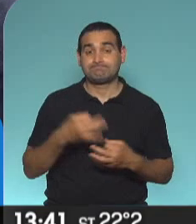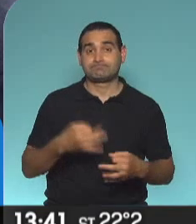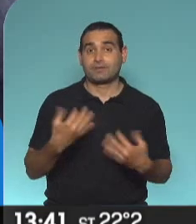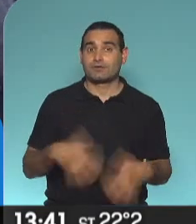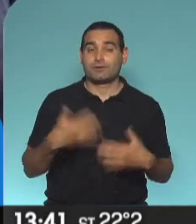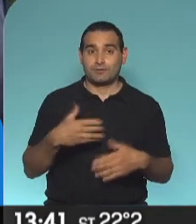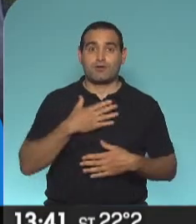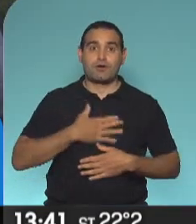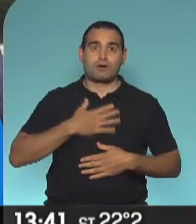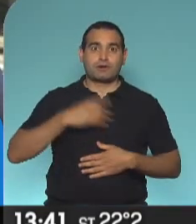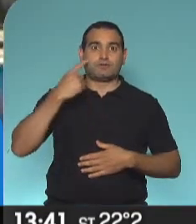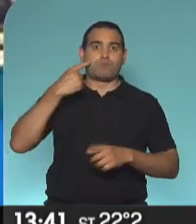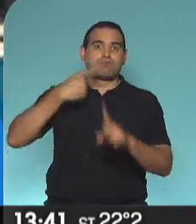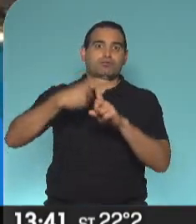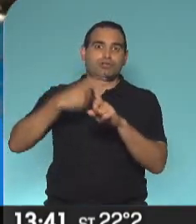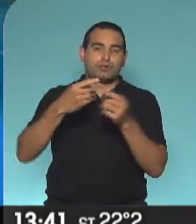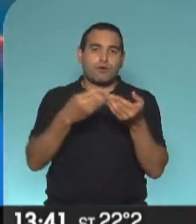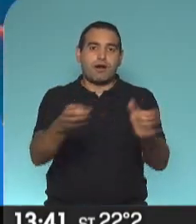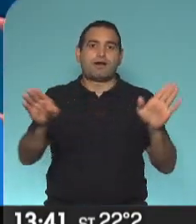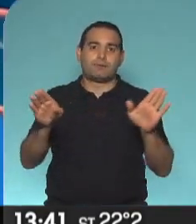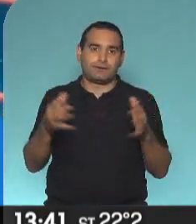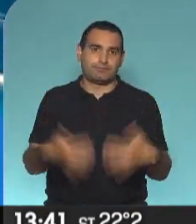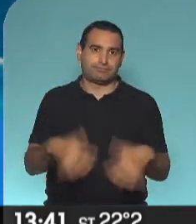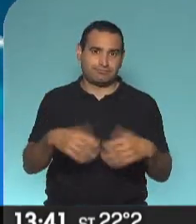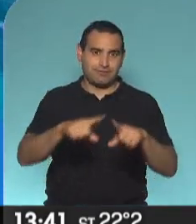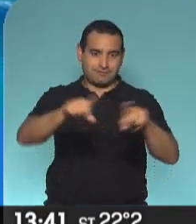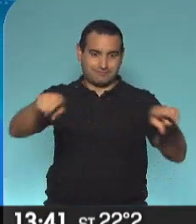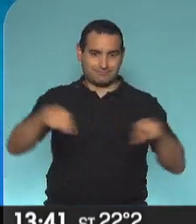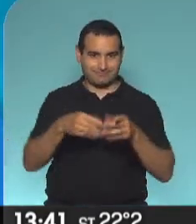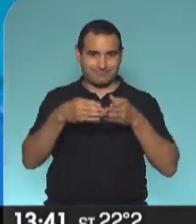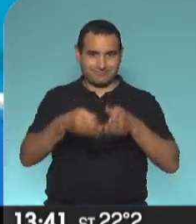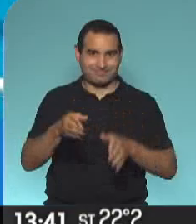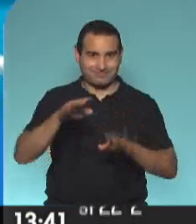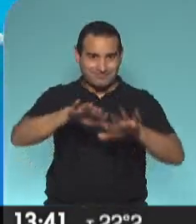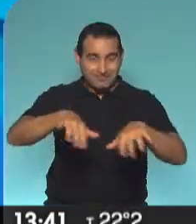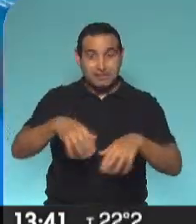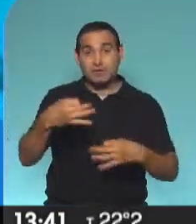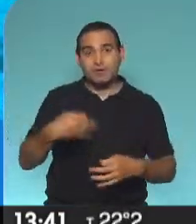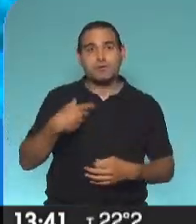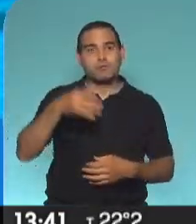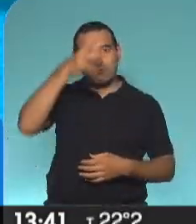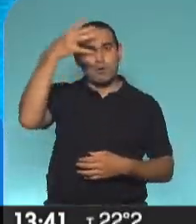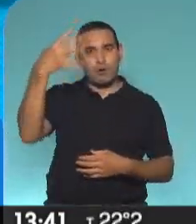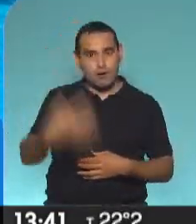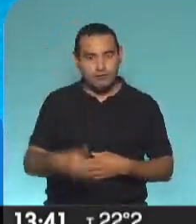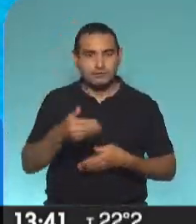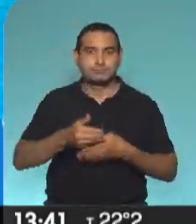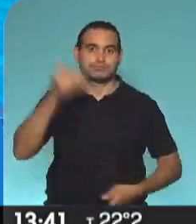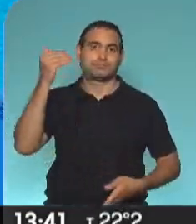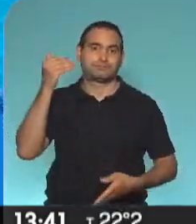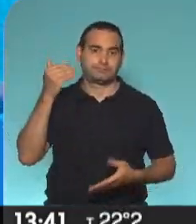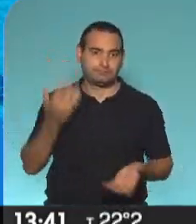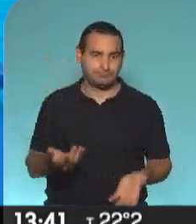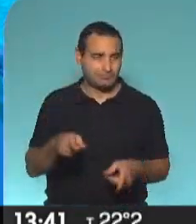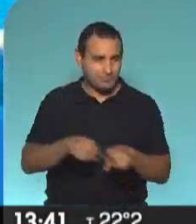luz de esperanza esta apertura nueva de natatorios. Por suerte llegó el día que pudimos volver a abrir las puertas del club.